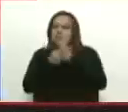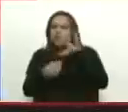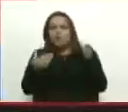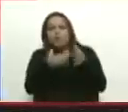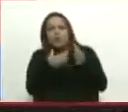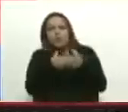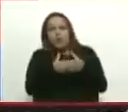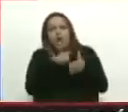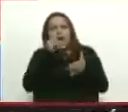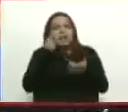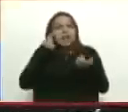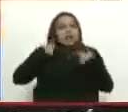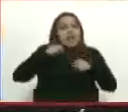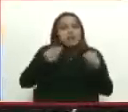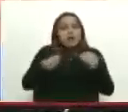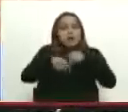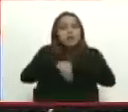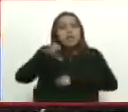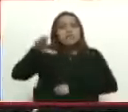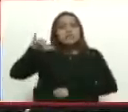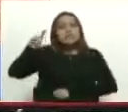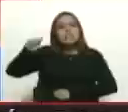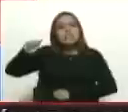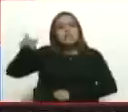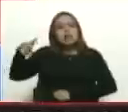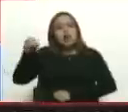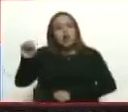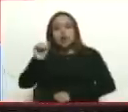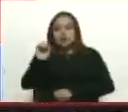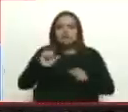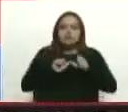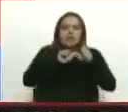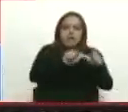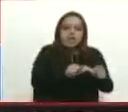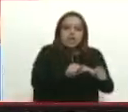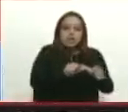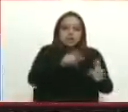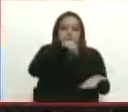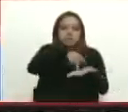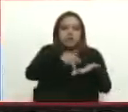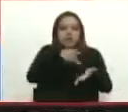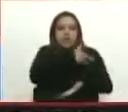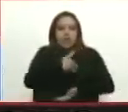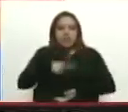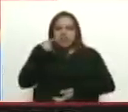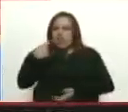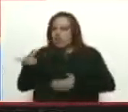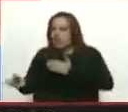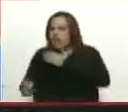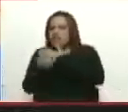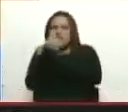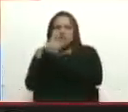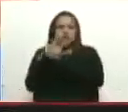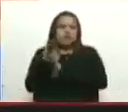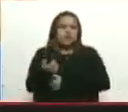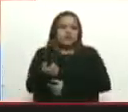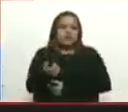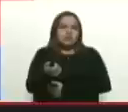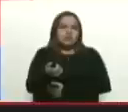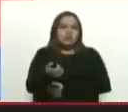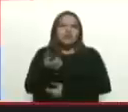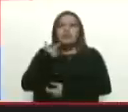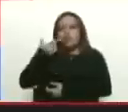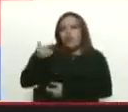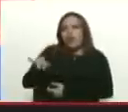él estaba tratando de negociar con su permanencia como candidato. Y llamó traidores en su... Bueno, lo que pasa es que yo lo sigo